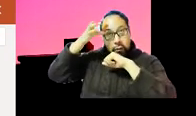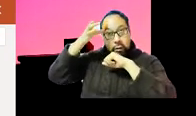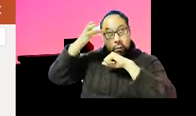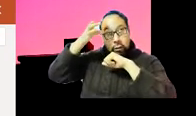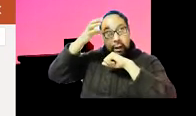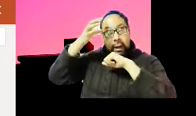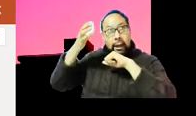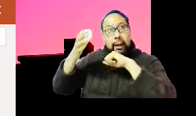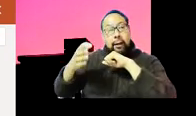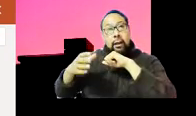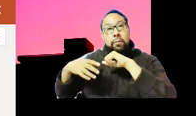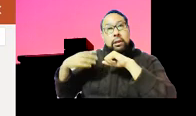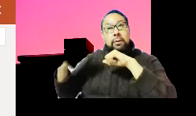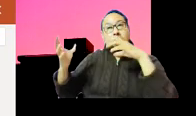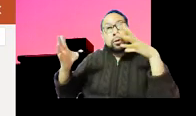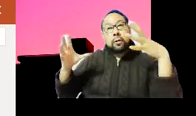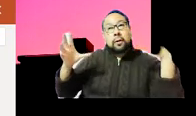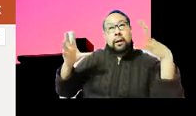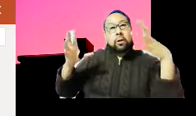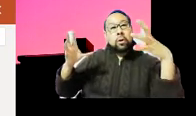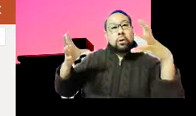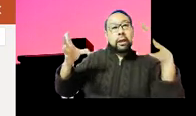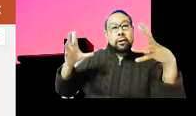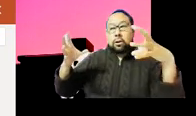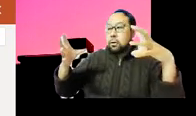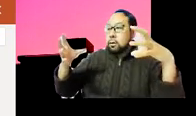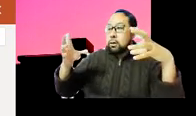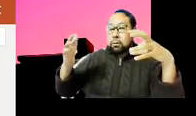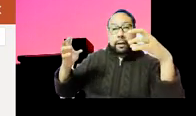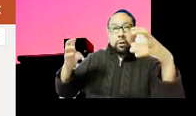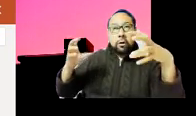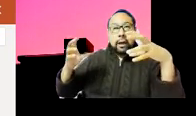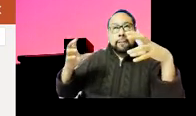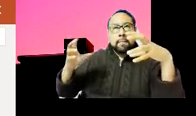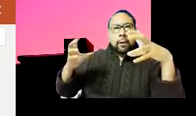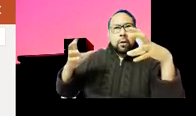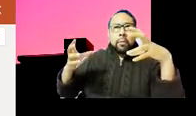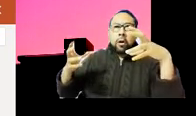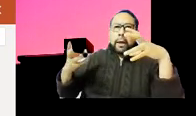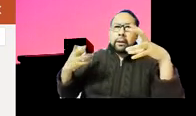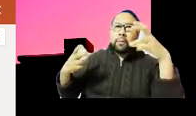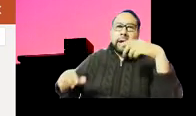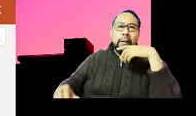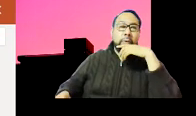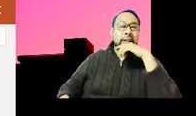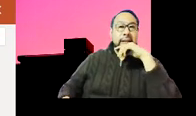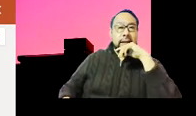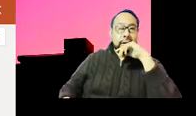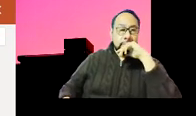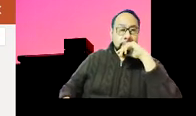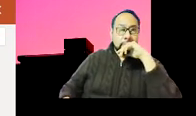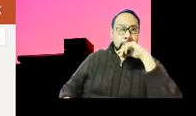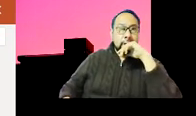Ahora, esto es en cuanto a el convencimiento en un contexto de dos personas. ¿Cómo lo pasamos a la